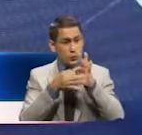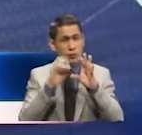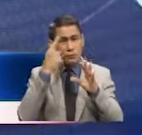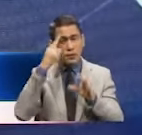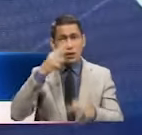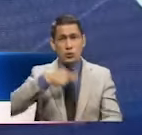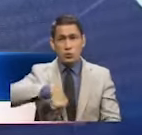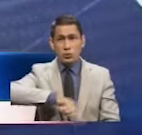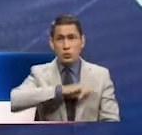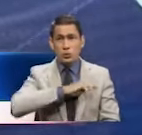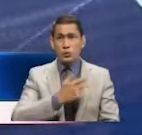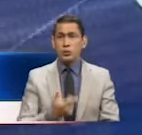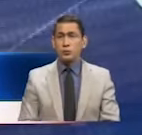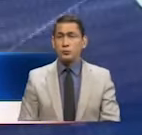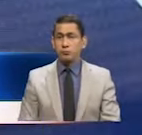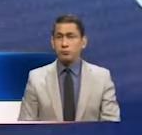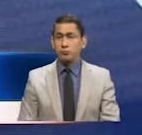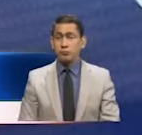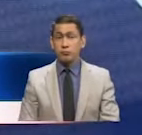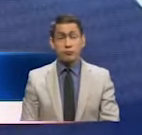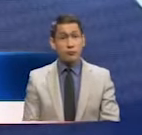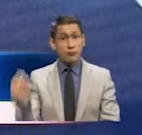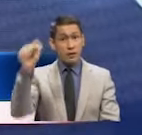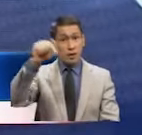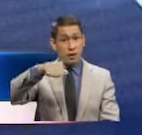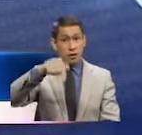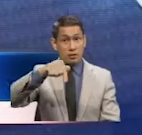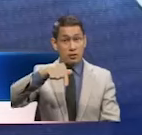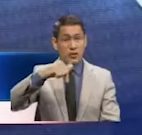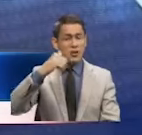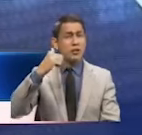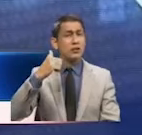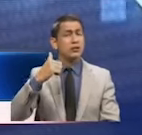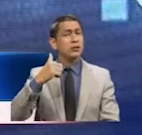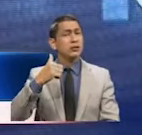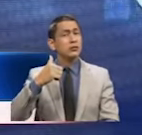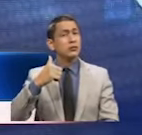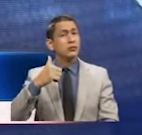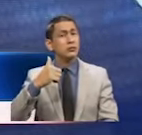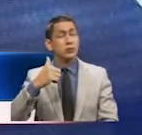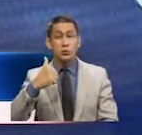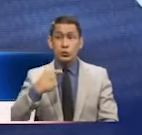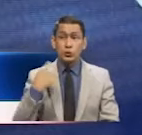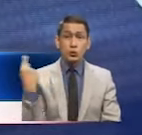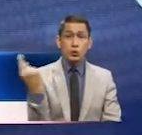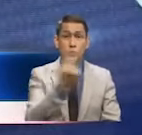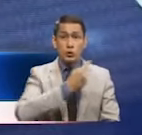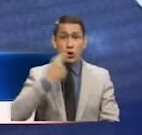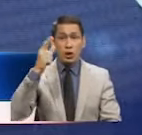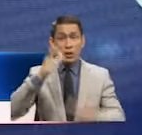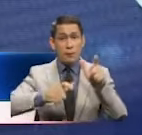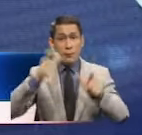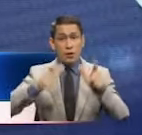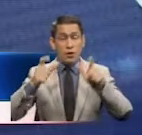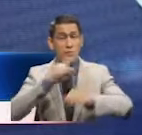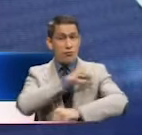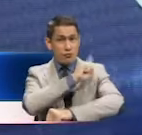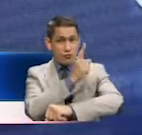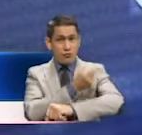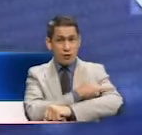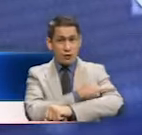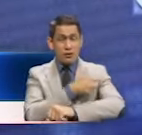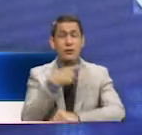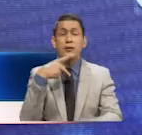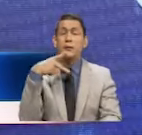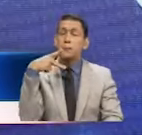nosotros. Aquí se han escrito innumerables páginas de nuestra historia gracias a la valentía, al fervor y fortaleza de los